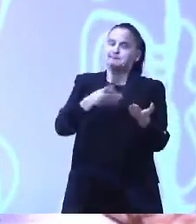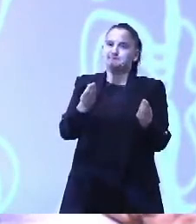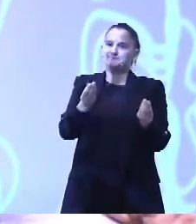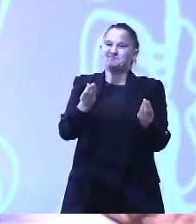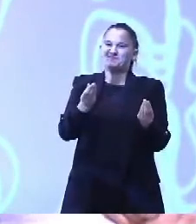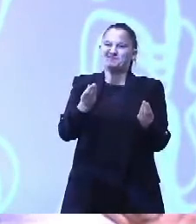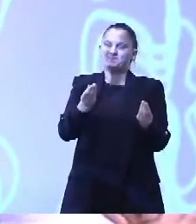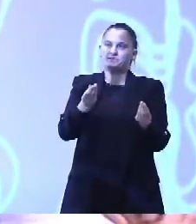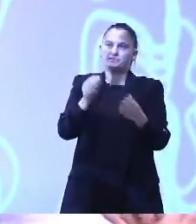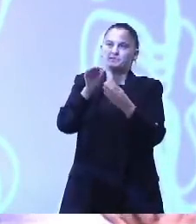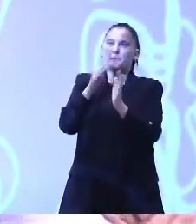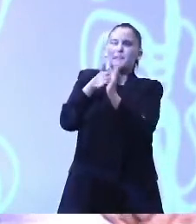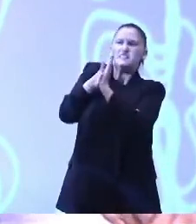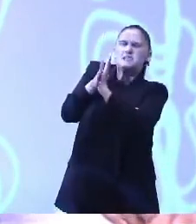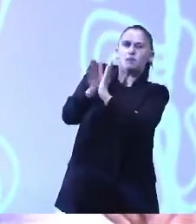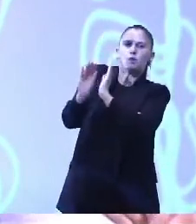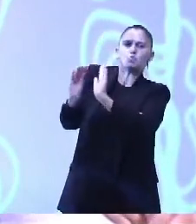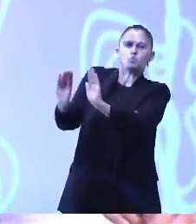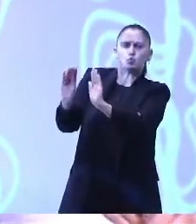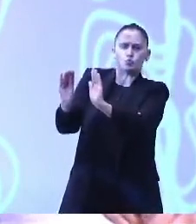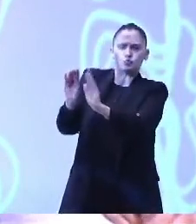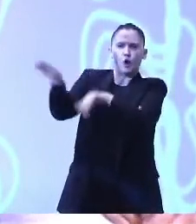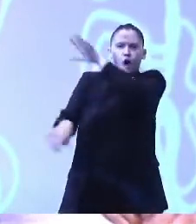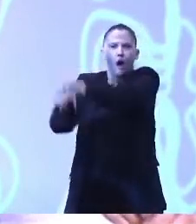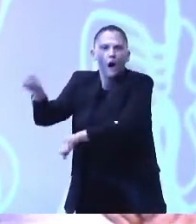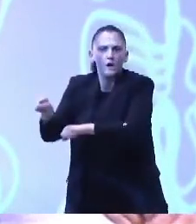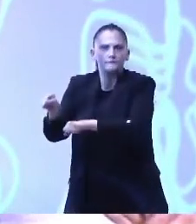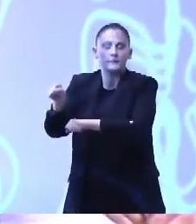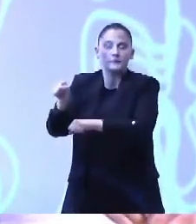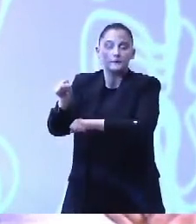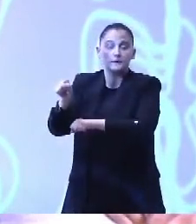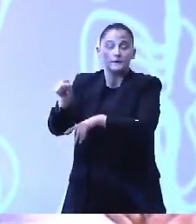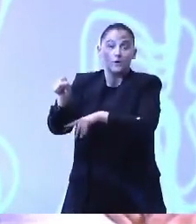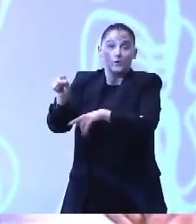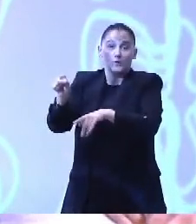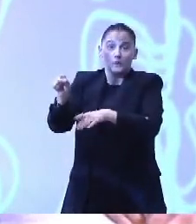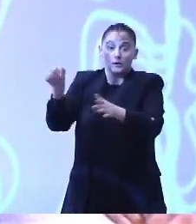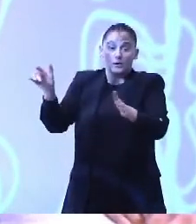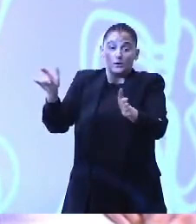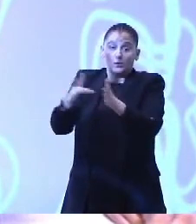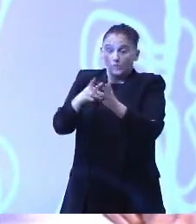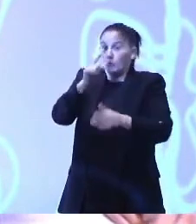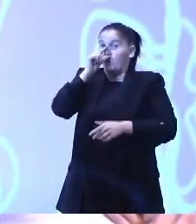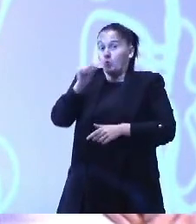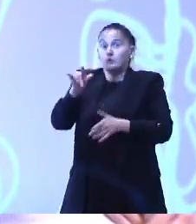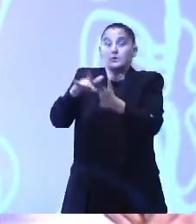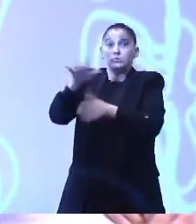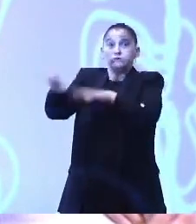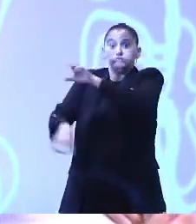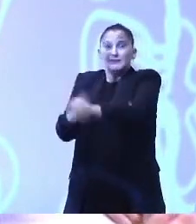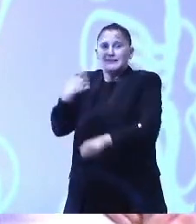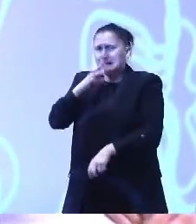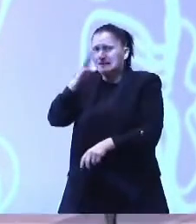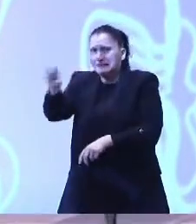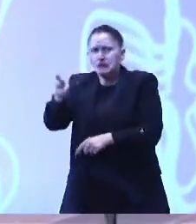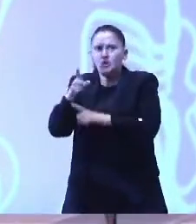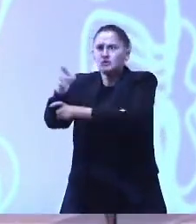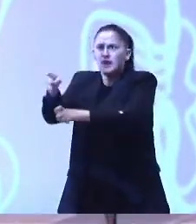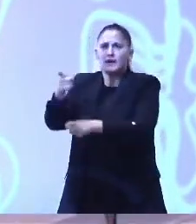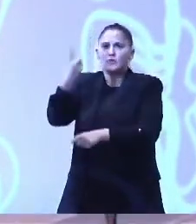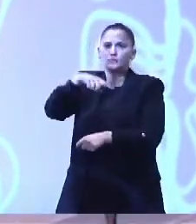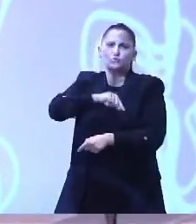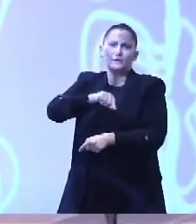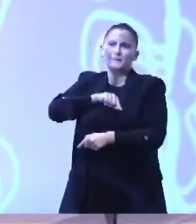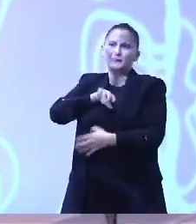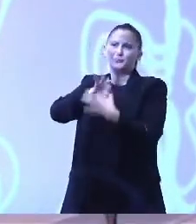que pueda representar esta invasión de Putin en Ucrania, que lleva ya 3 años de guerra. Pero siempre lo hemos